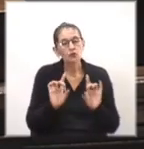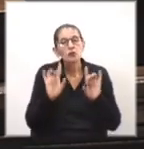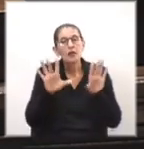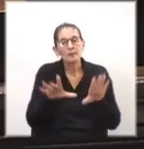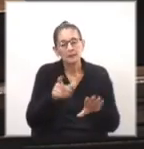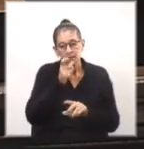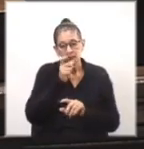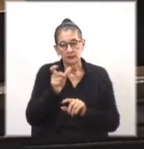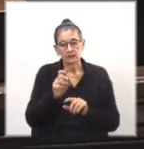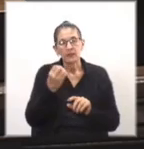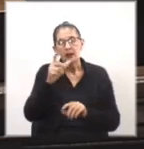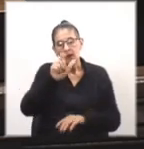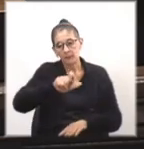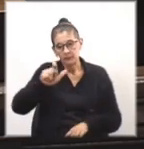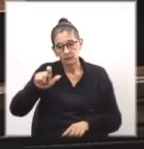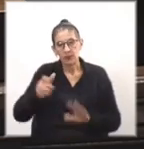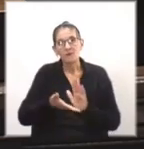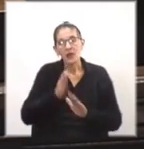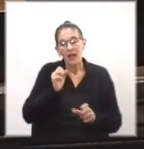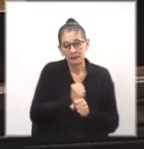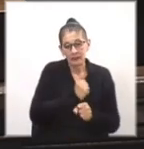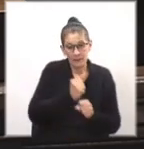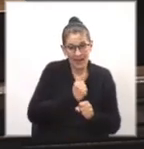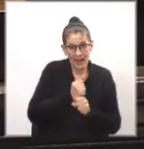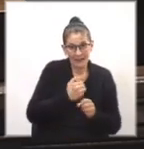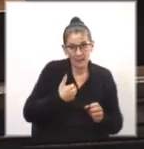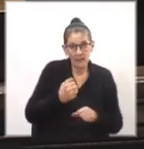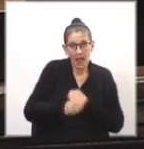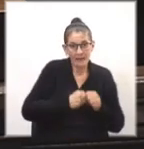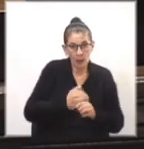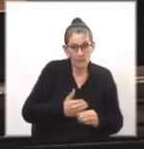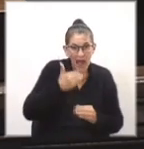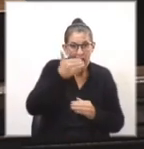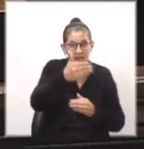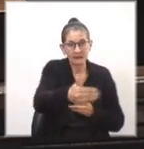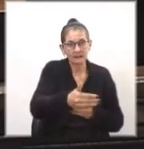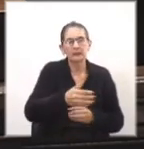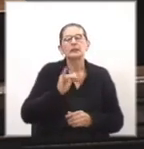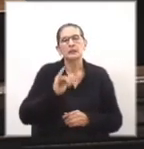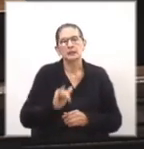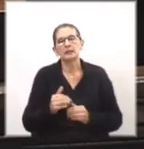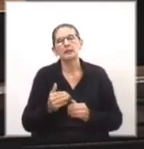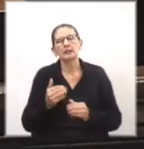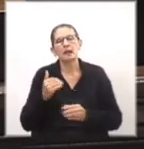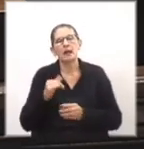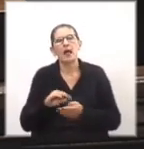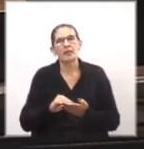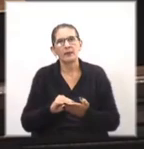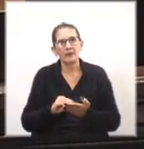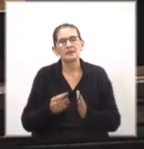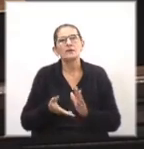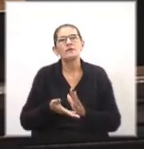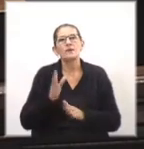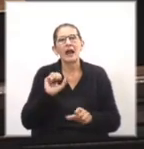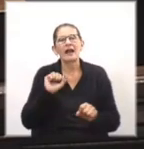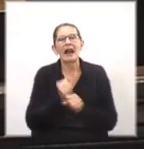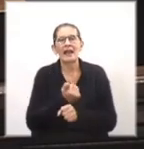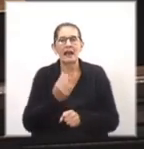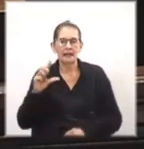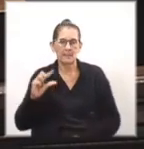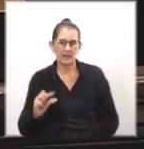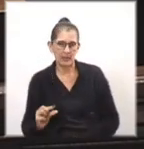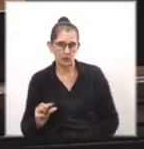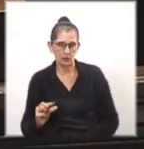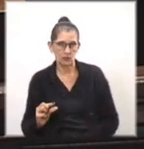la gente va a trabajar más, sino que además que mayoritariamente se va a ganar menos.